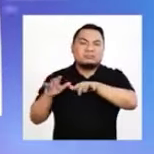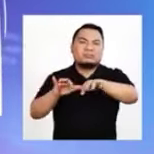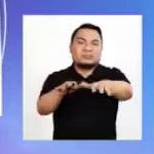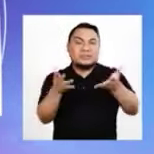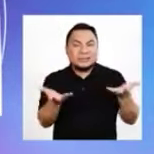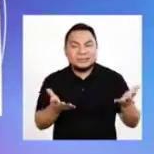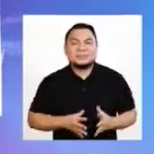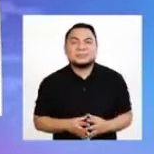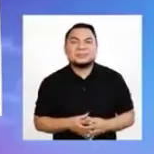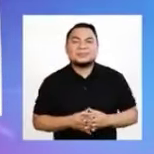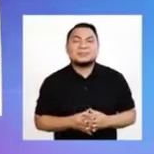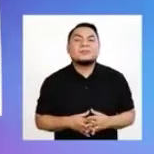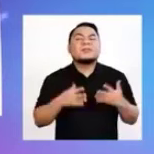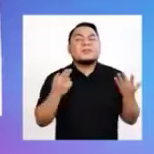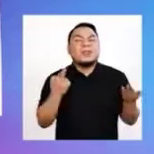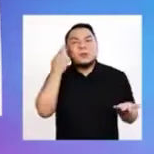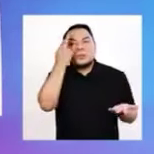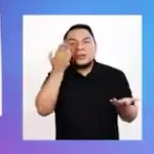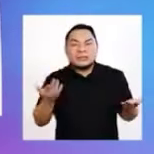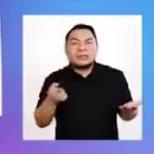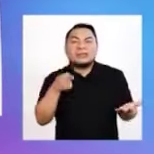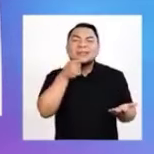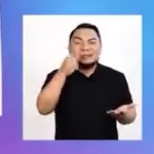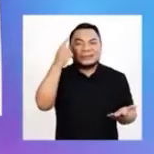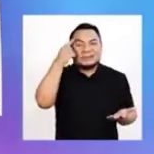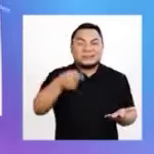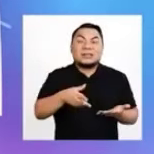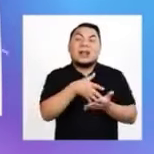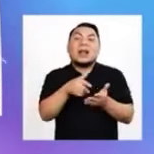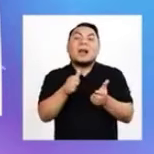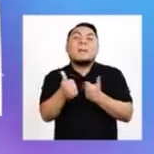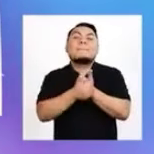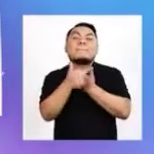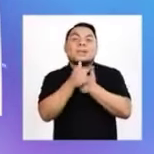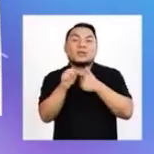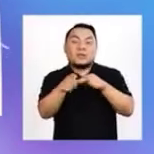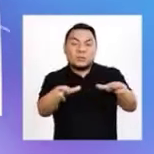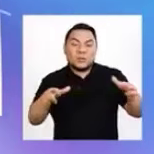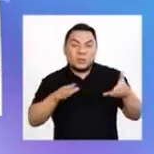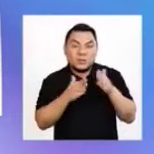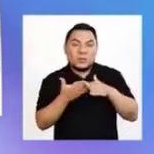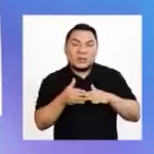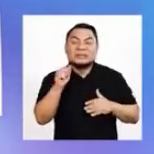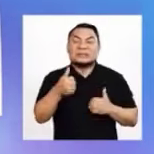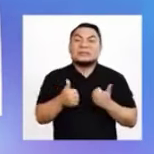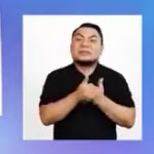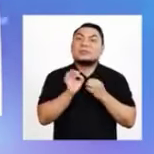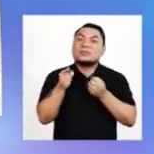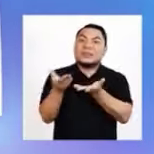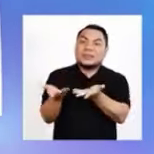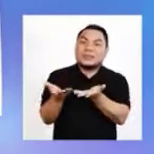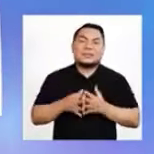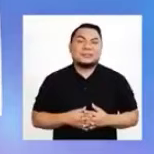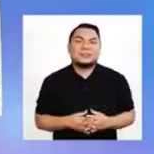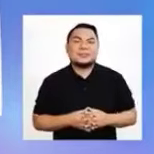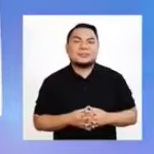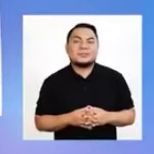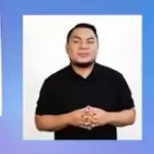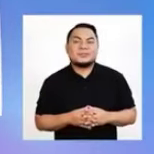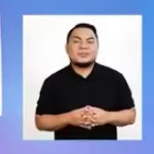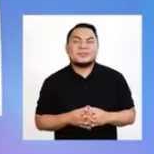una inundación. Por eso, la vulnerabilidad de la localidad que está en en curso.